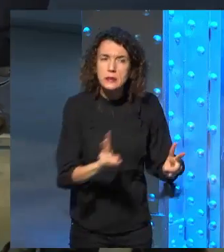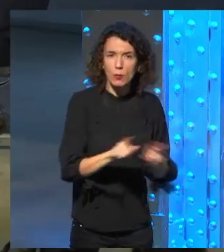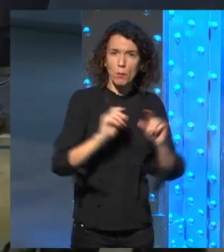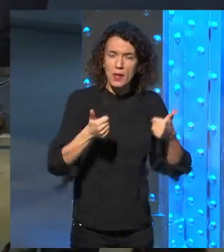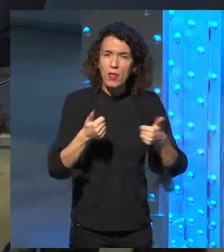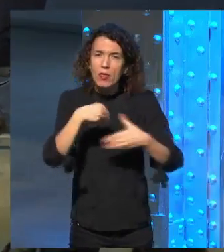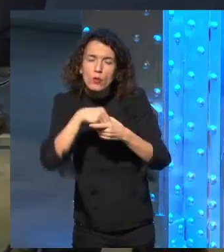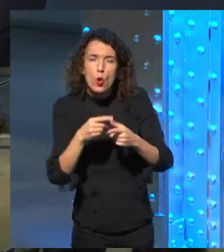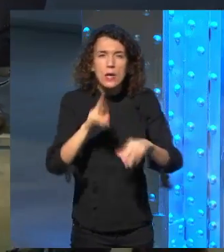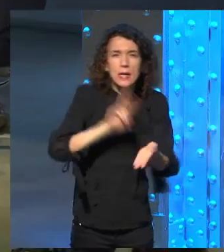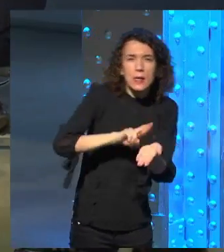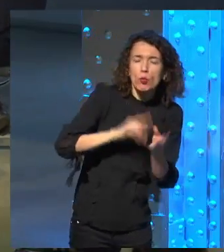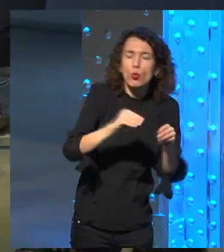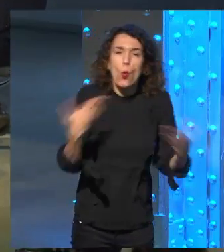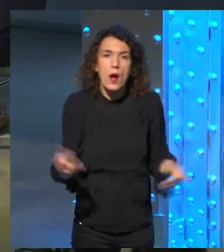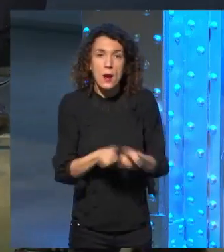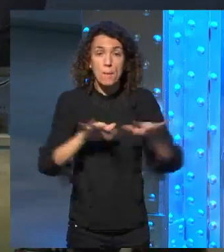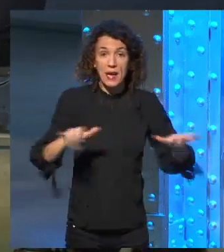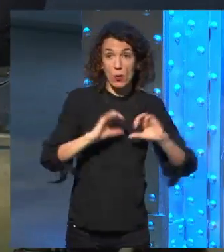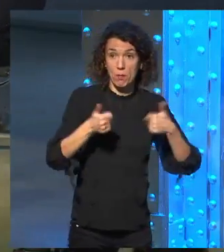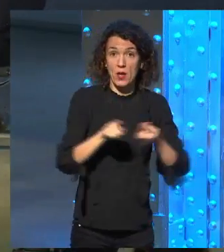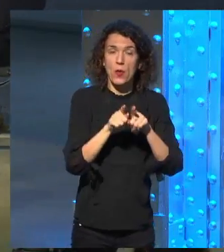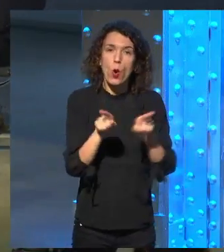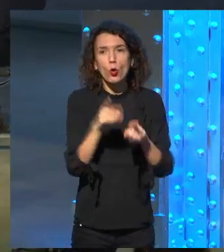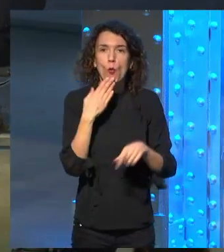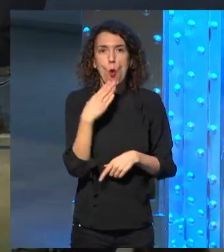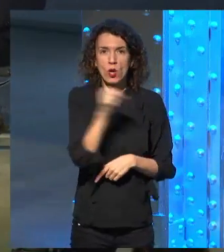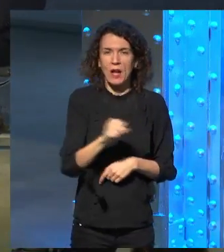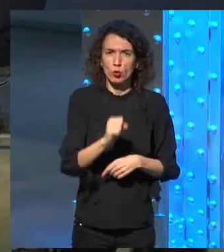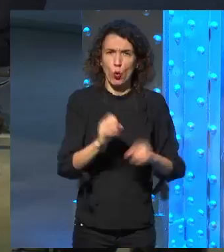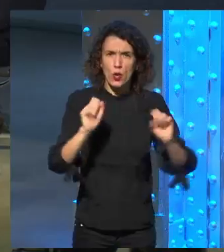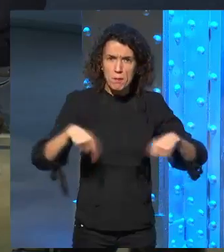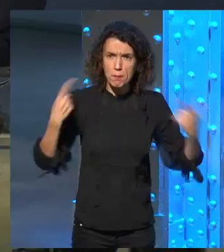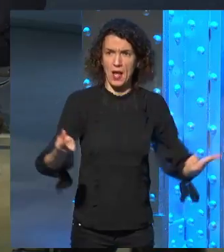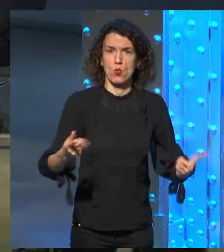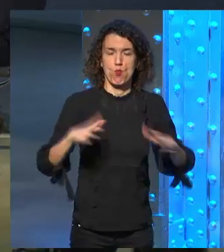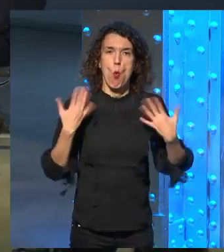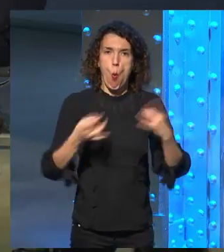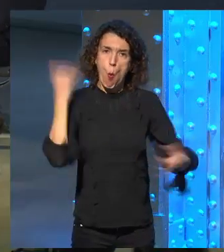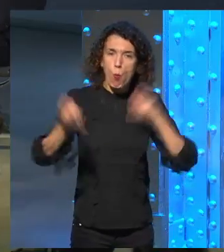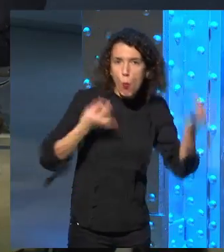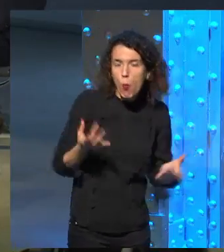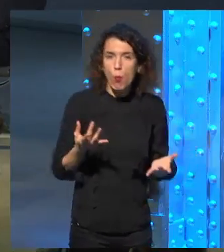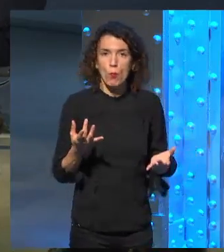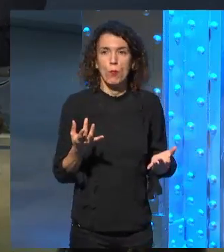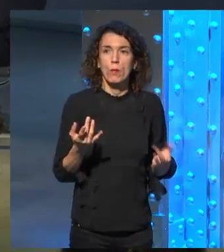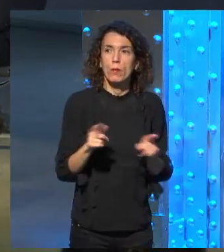bien exactamente qué ritmo es. El piano empieza con un canto improvisado,